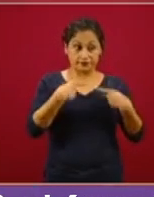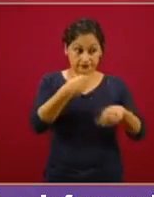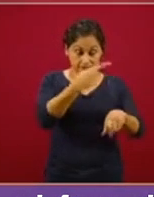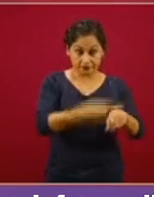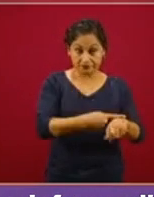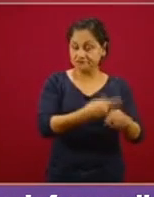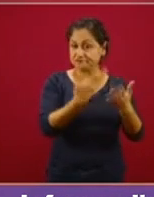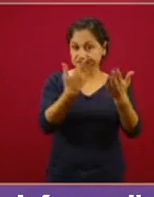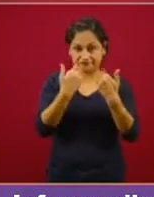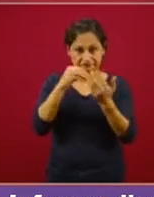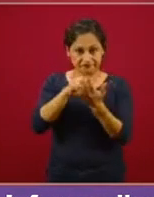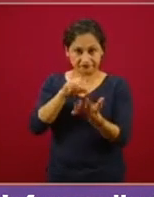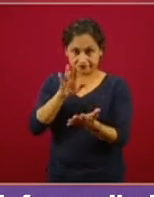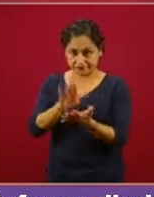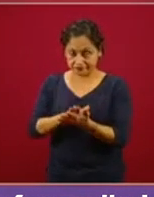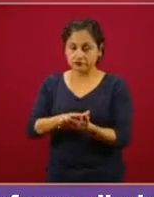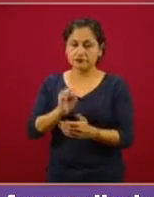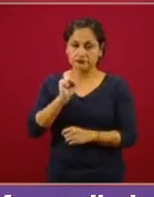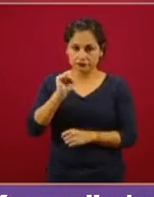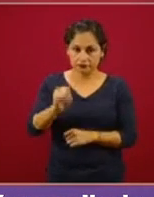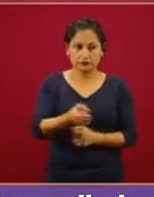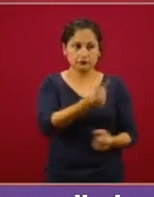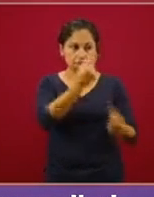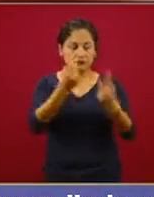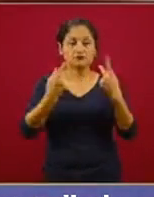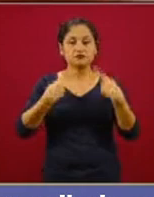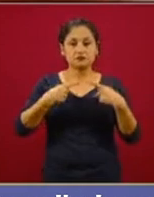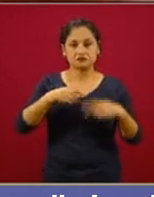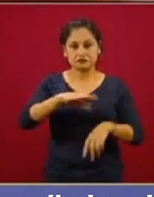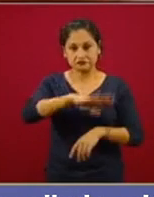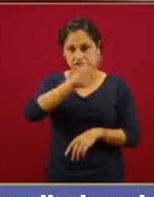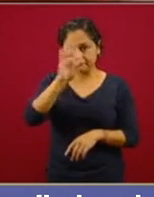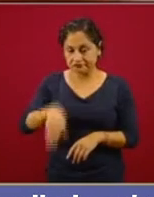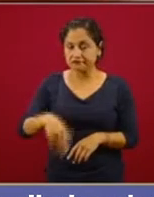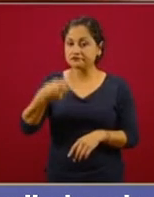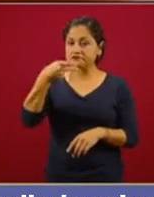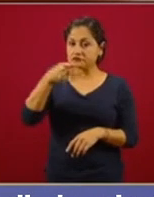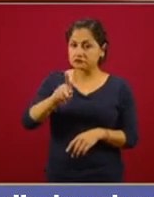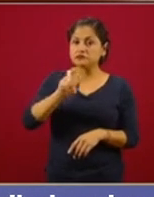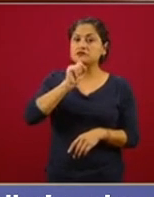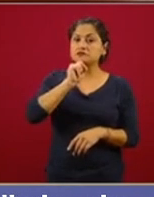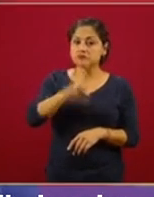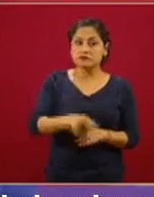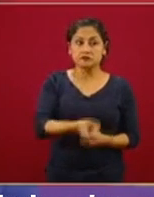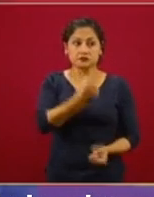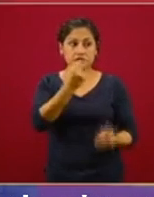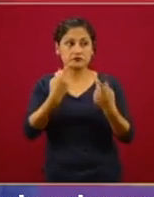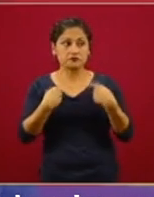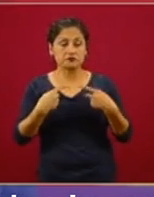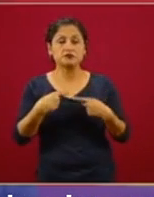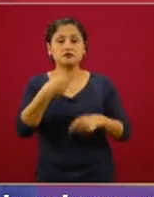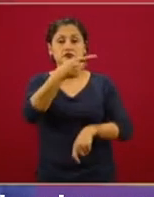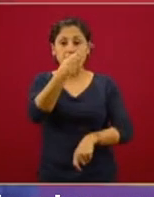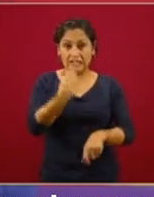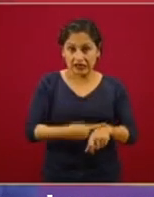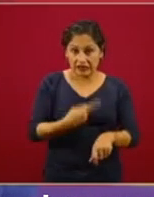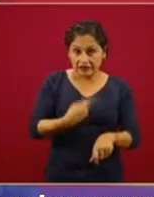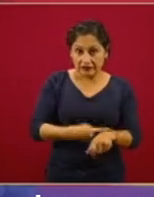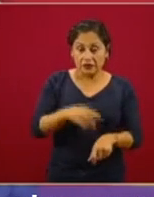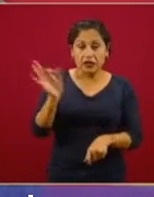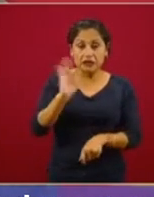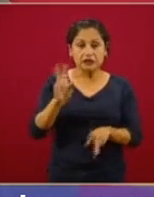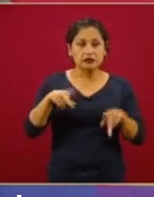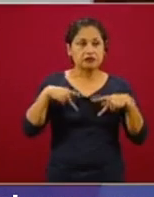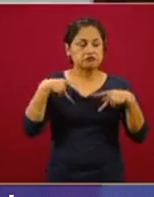situaciones, personas que desafortunadamente pierden la vida, pero también casos emblemáticos de personas que se estimaba que iban a estar en las condiciones de riesgo más